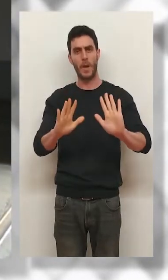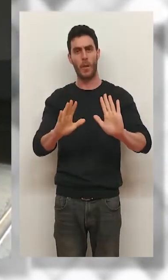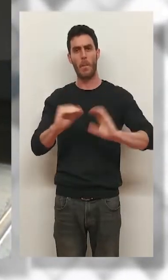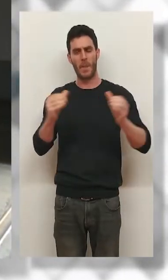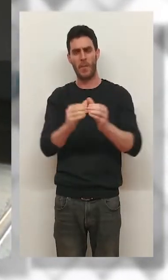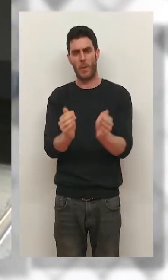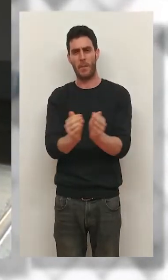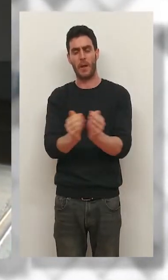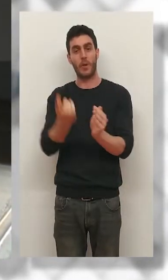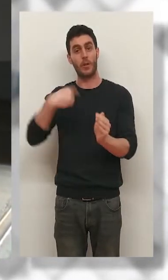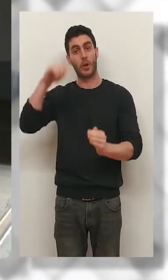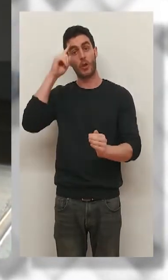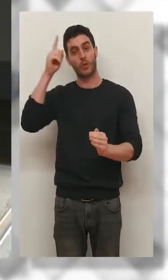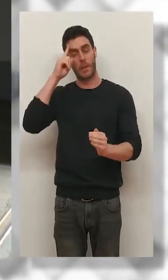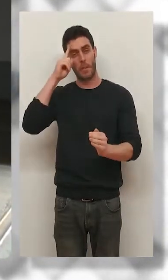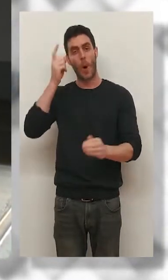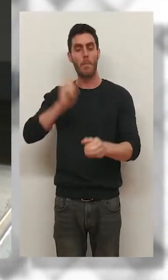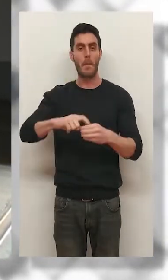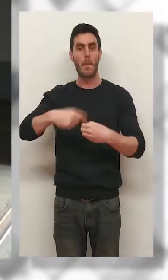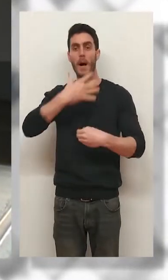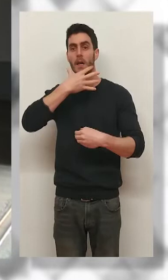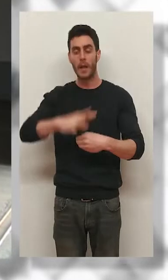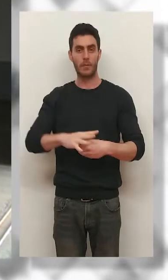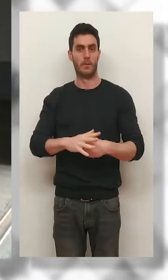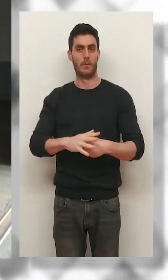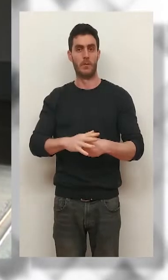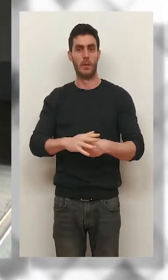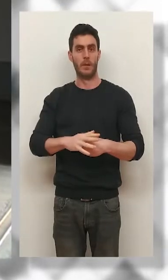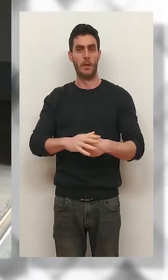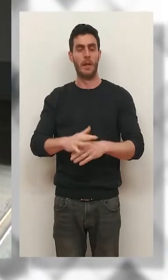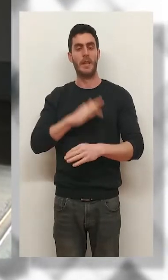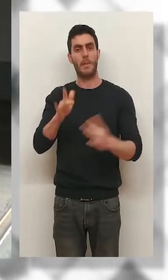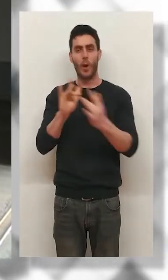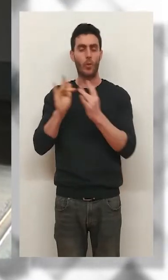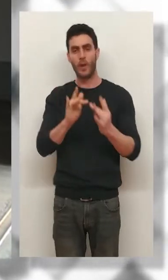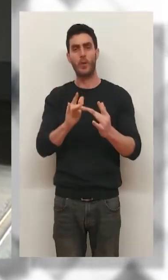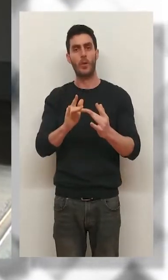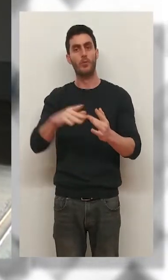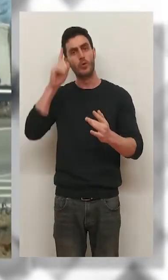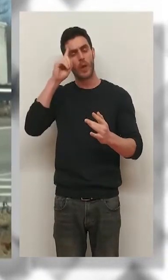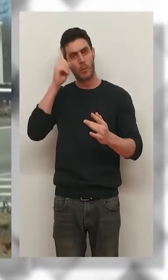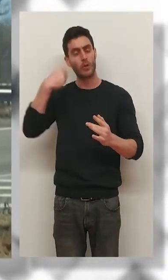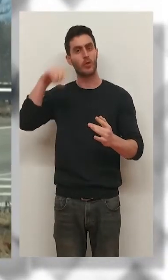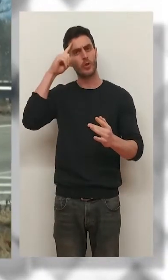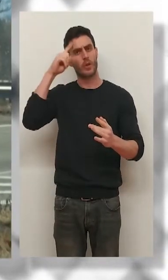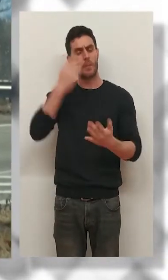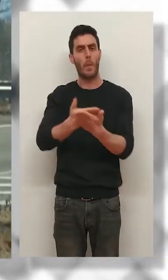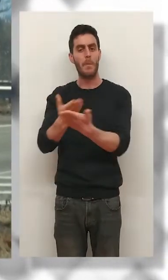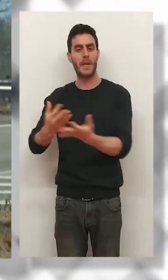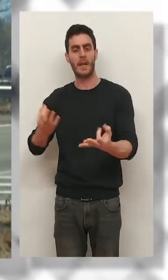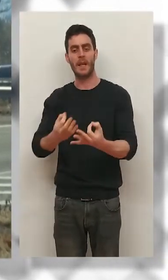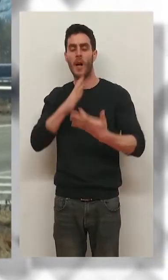una plataforma minoritaria que realmente no sabemos quién está en la plataforma, ni siquiera se han puesto en contacto con nosotros, ni sabemos qué es lo que piden.